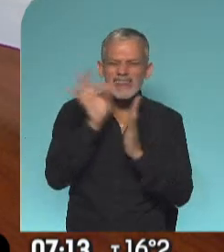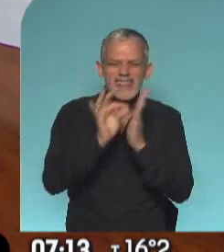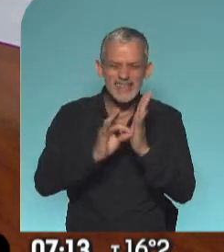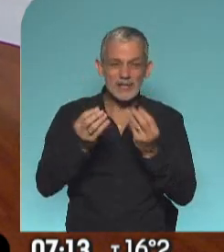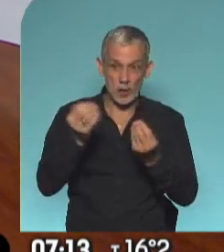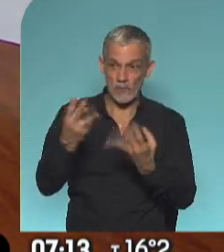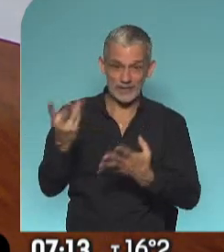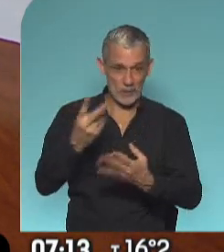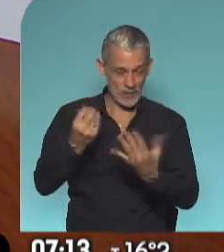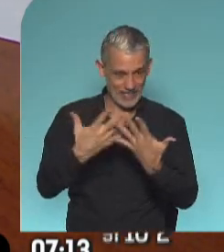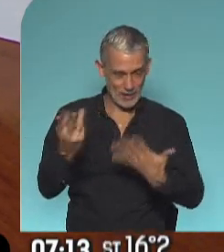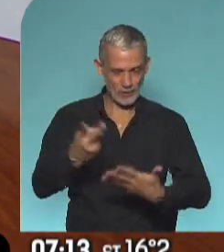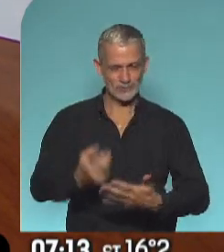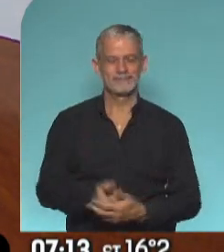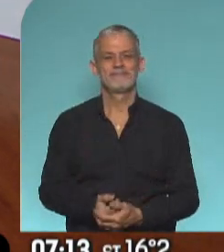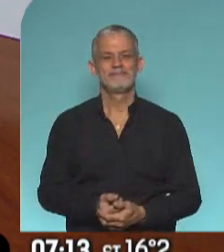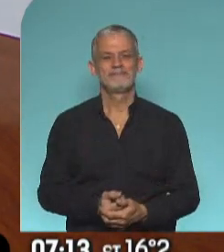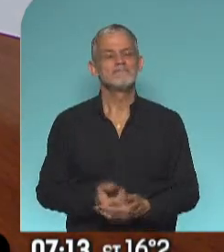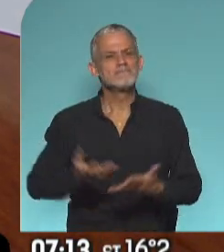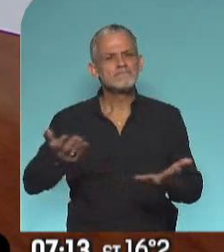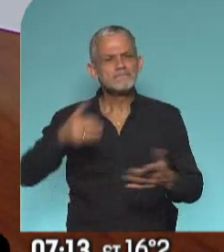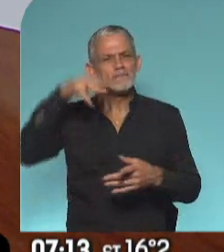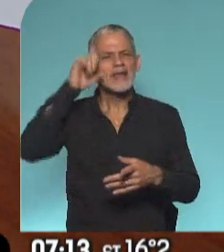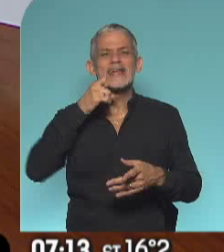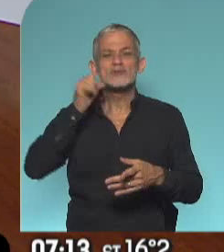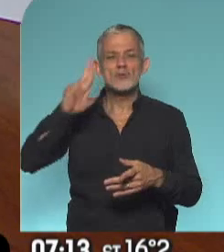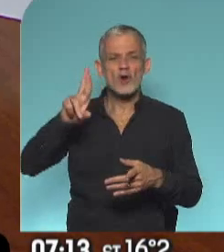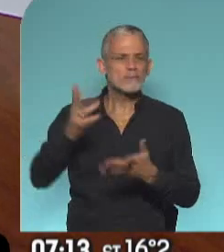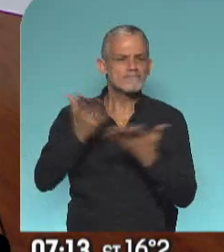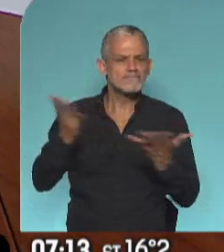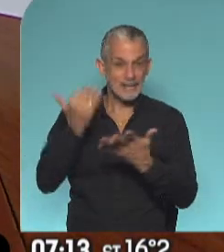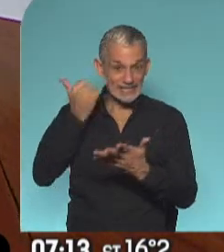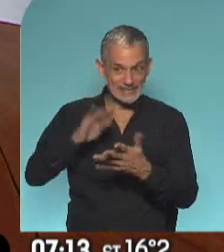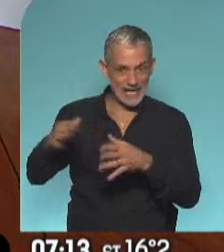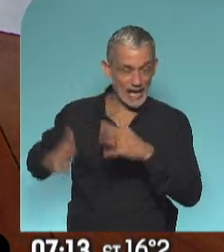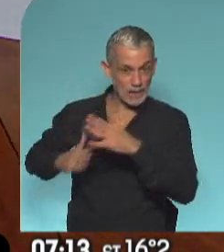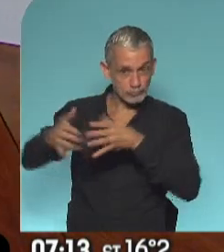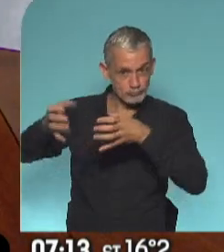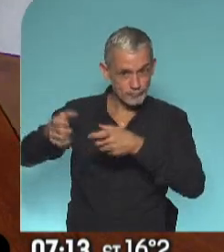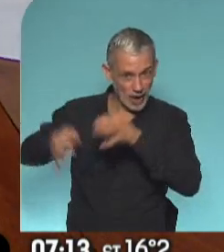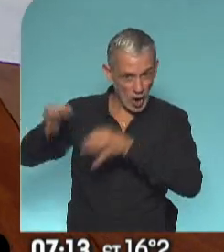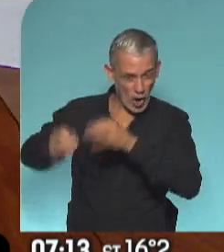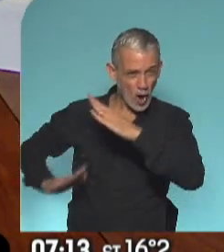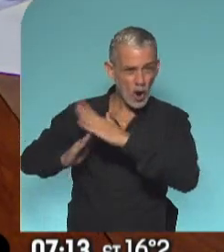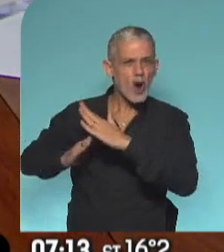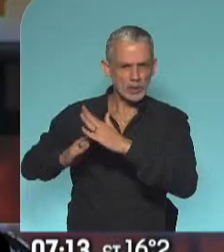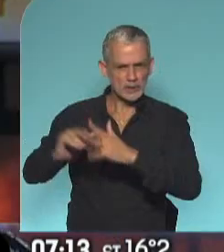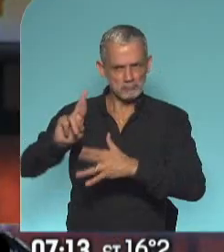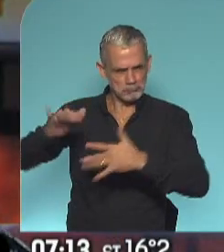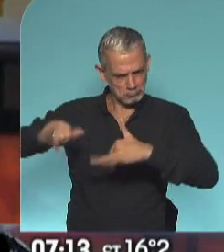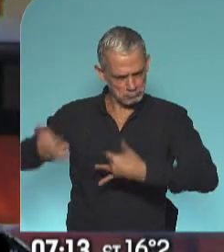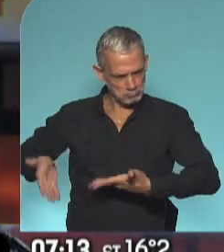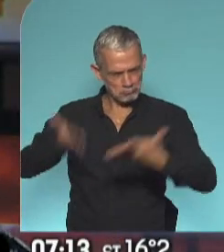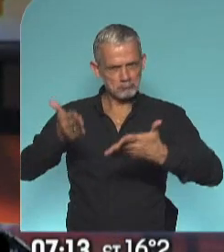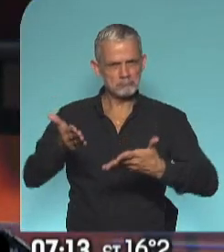Vero? ¿Qué tal, Néstor? ¿Qué tal, Silvia? ¿Cómo estás? Bueno, a ver, Néstor, ¿y ahora qué? Después de lo que habilitó la Corte. Bueno, la Corte, la